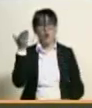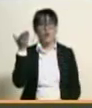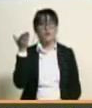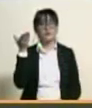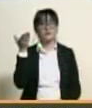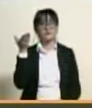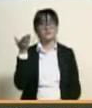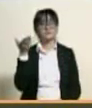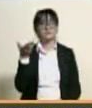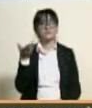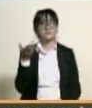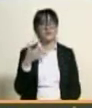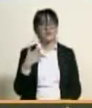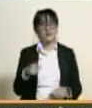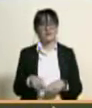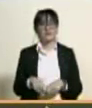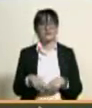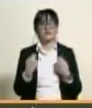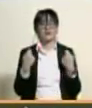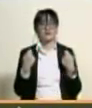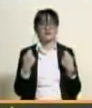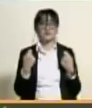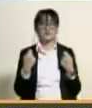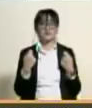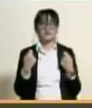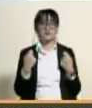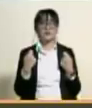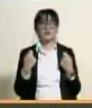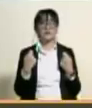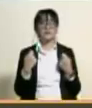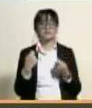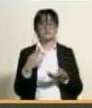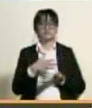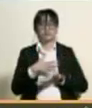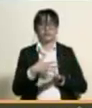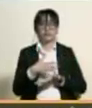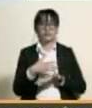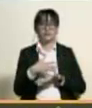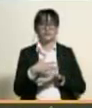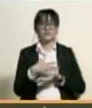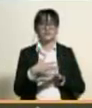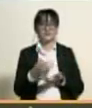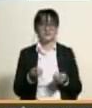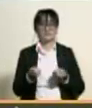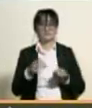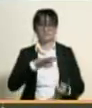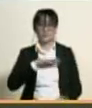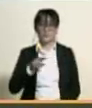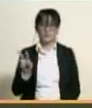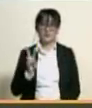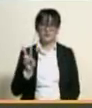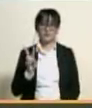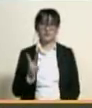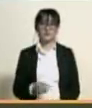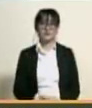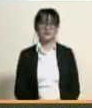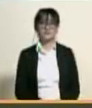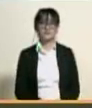para boicotear y golpear y desestabilizar el sistema financiero